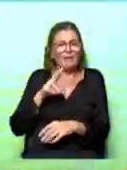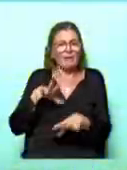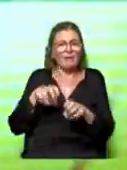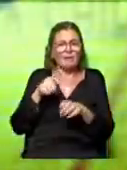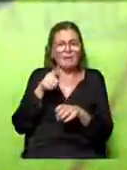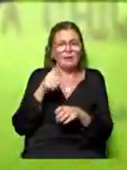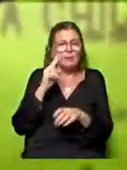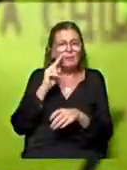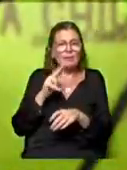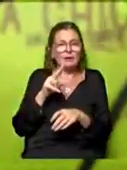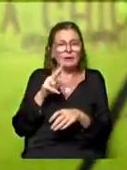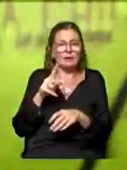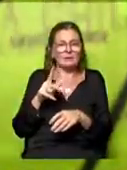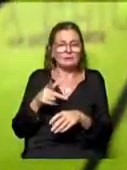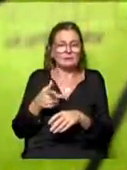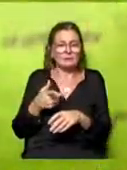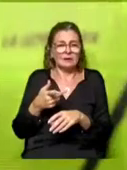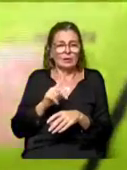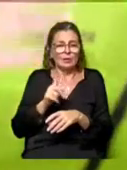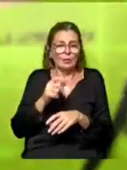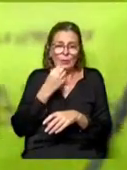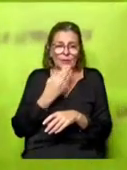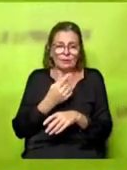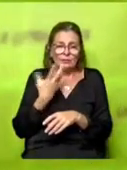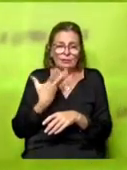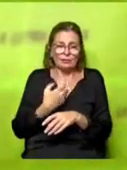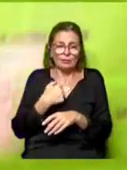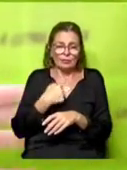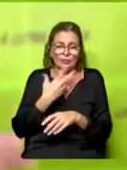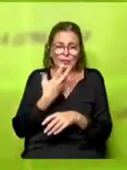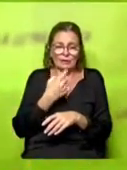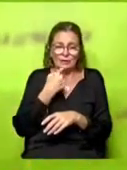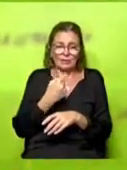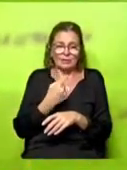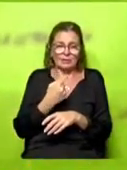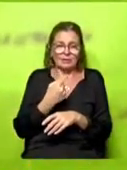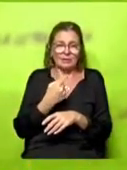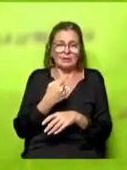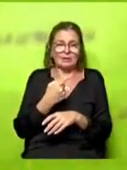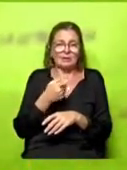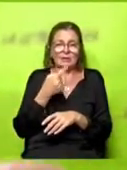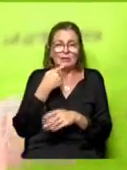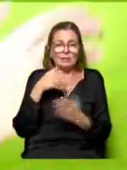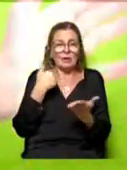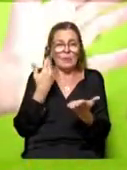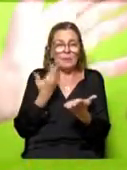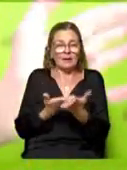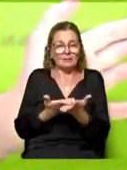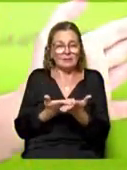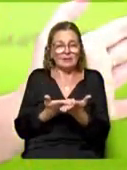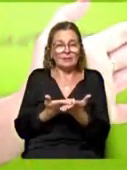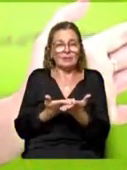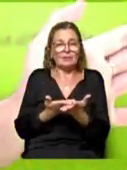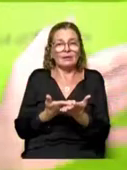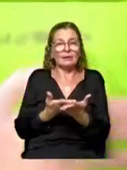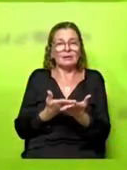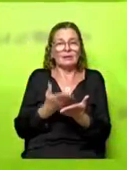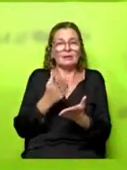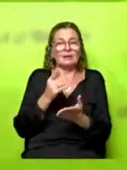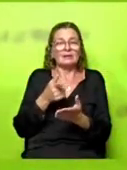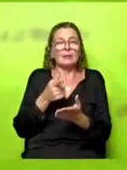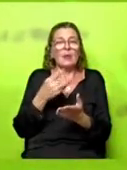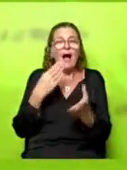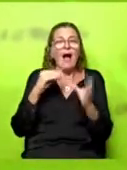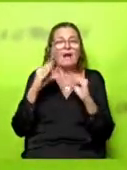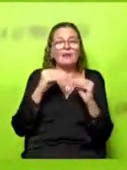como le veíamos recién en imágenes. No es justo. Yo quiero adherirme completamente a los planteos que hacía Cristina Lustenberg hace un rato. Estamos